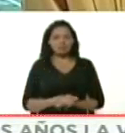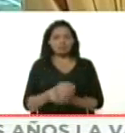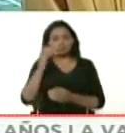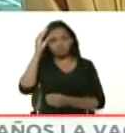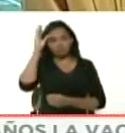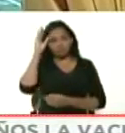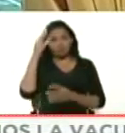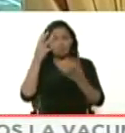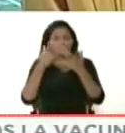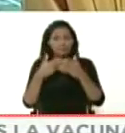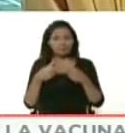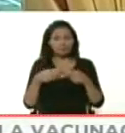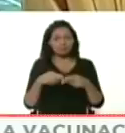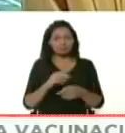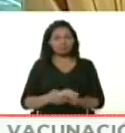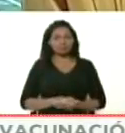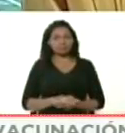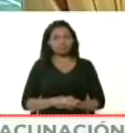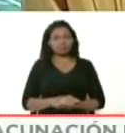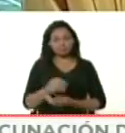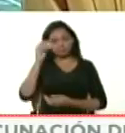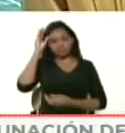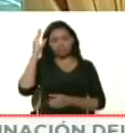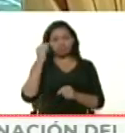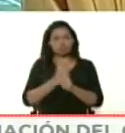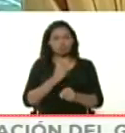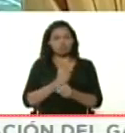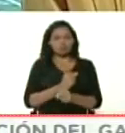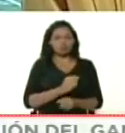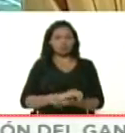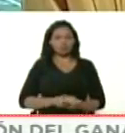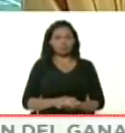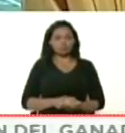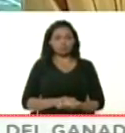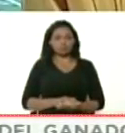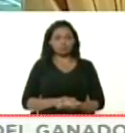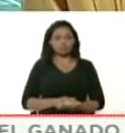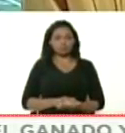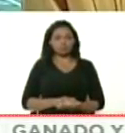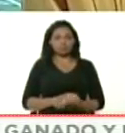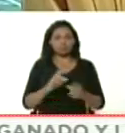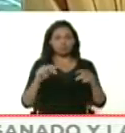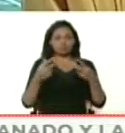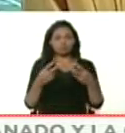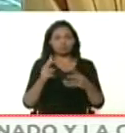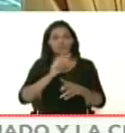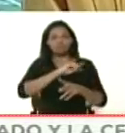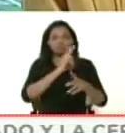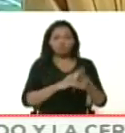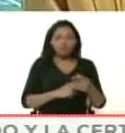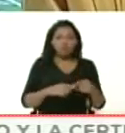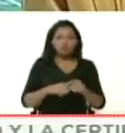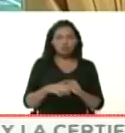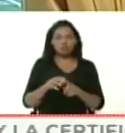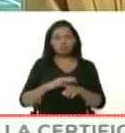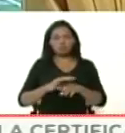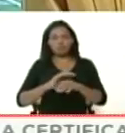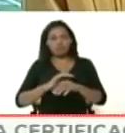capacidad empresarial, la capacidad de trabajo para convertirse en una potencia cárnica en la